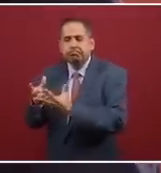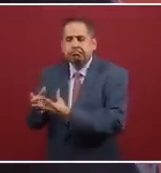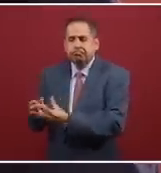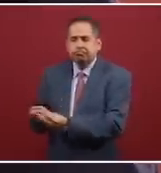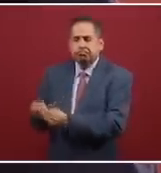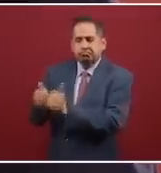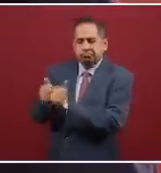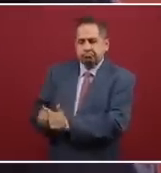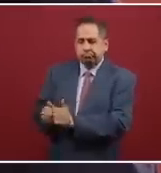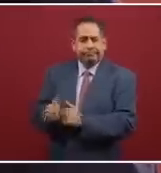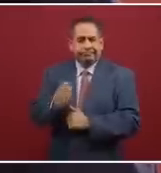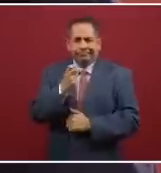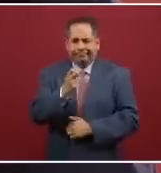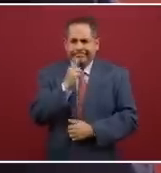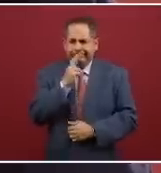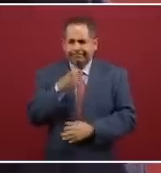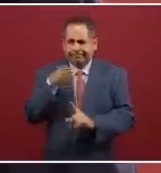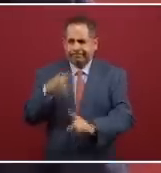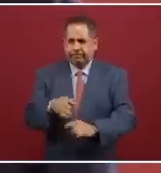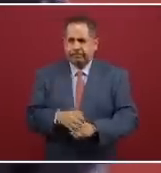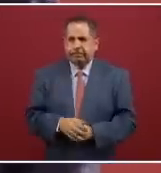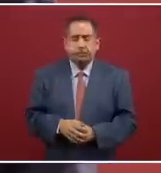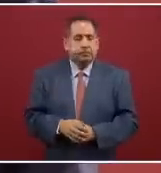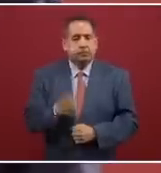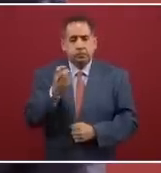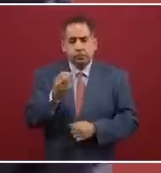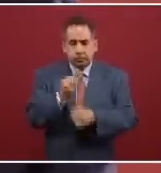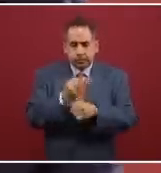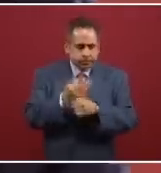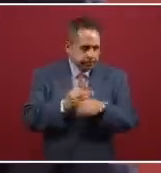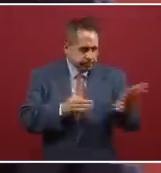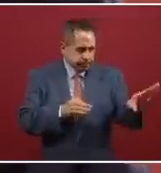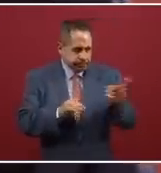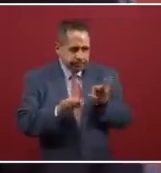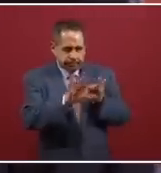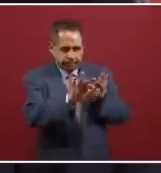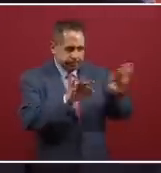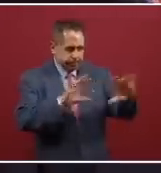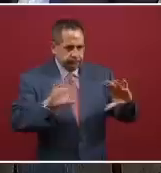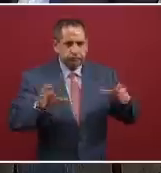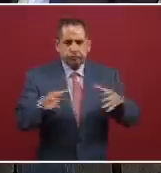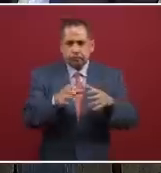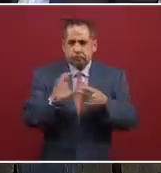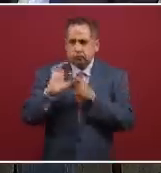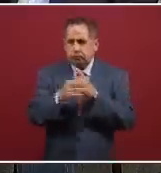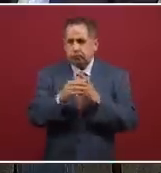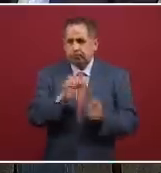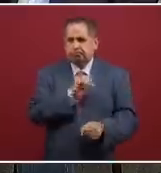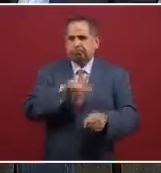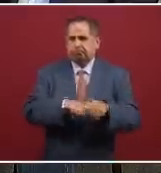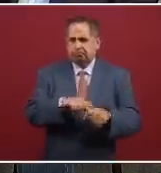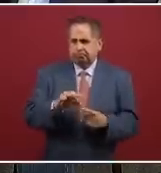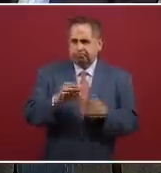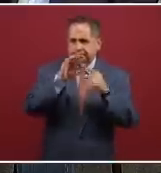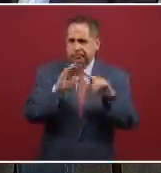este asunto de modo que se integra una comisión especial que